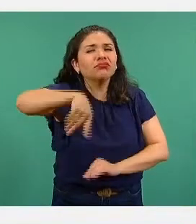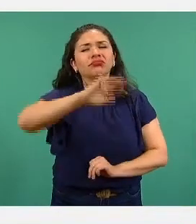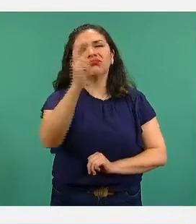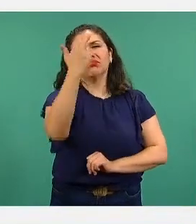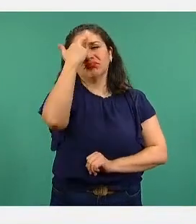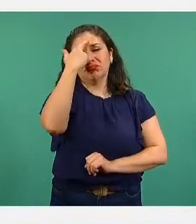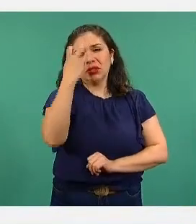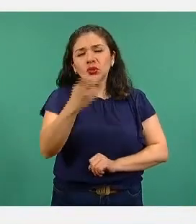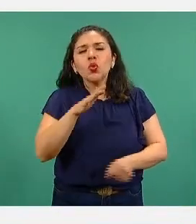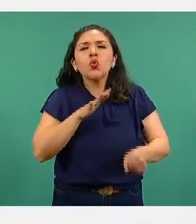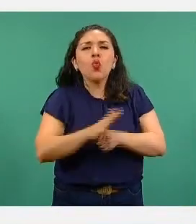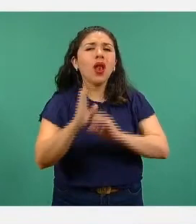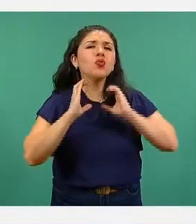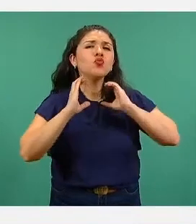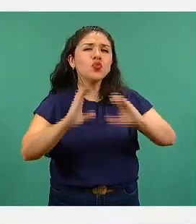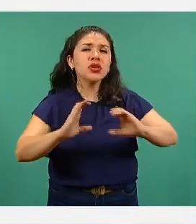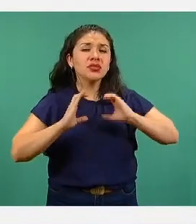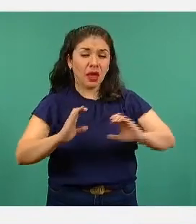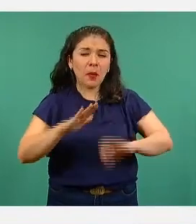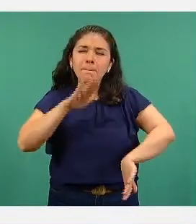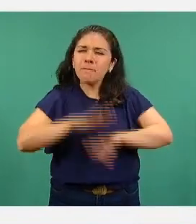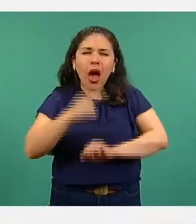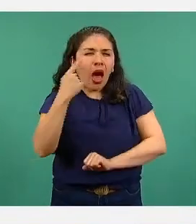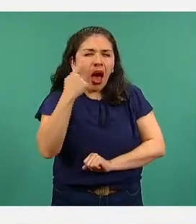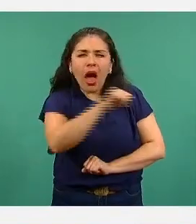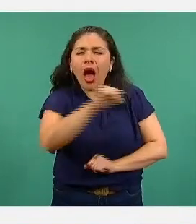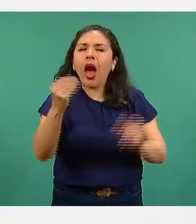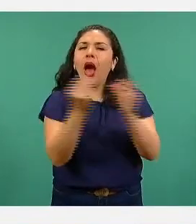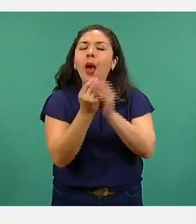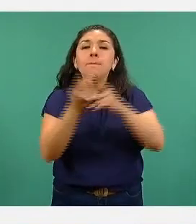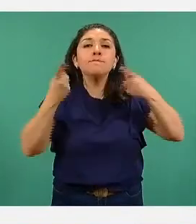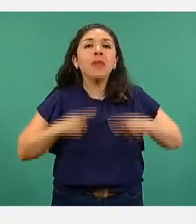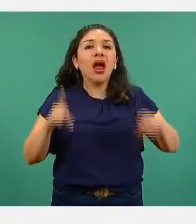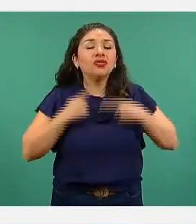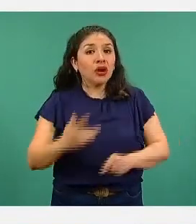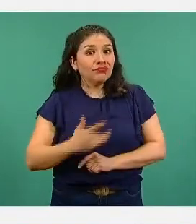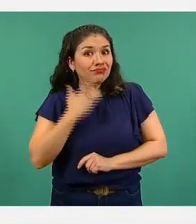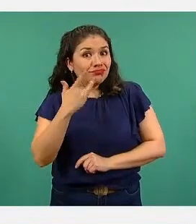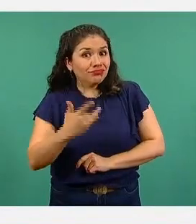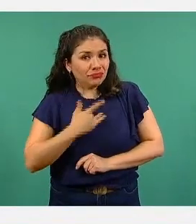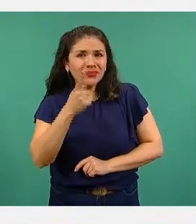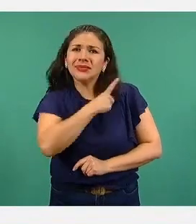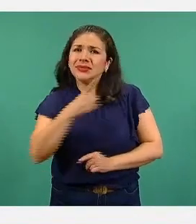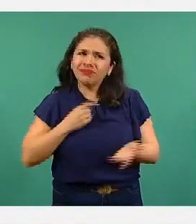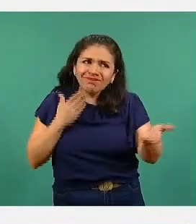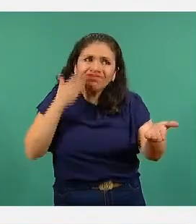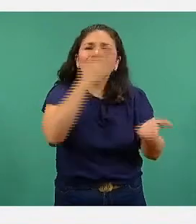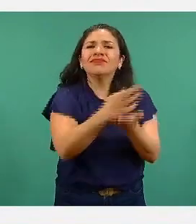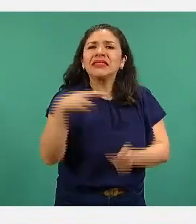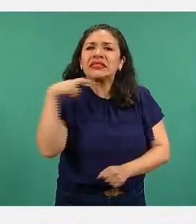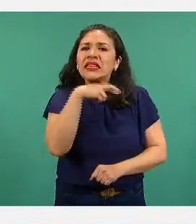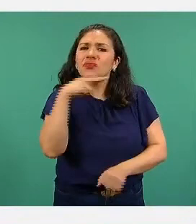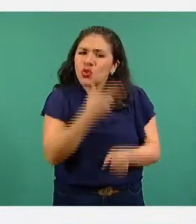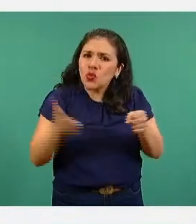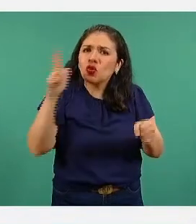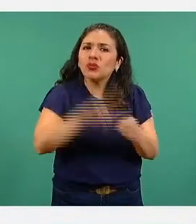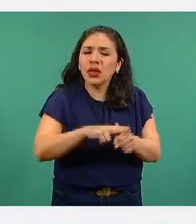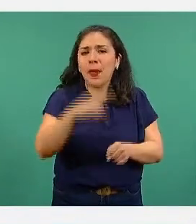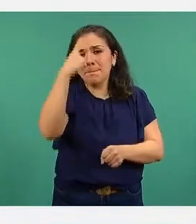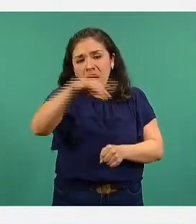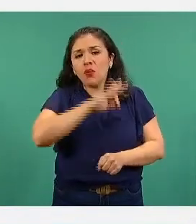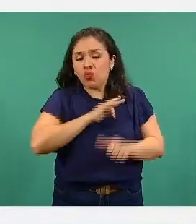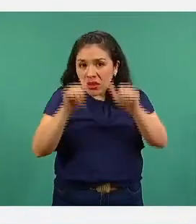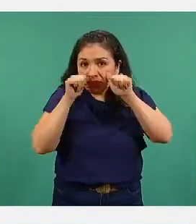población las medidas y sobre todo en las personas que presentan los síntomas, que acudan oportunamente a los servicios para